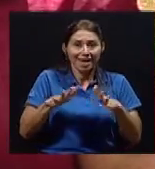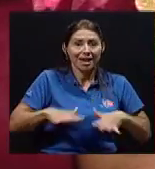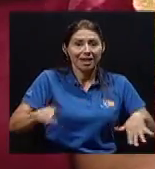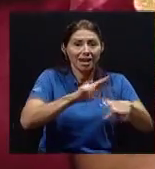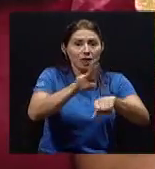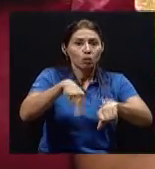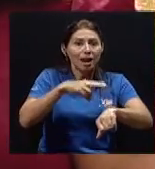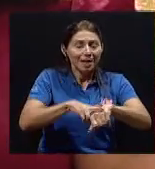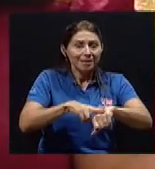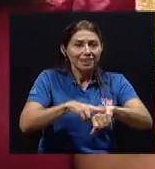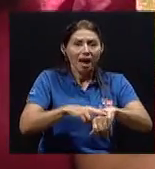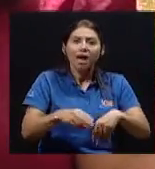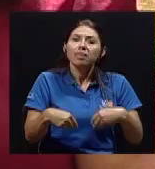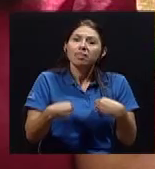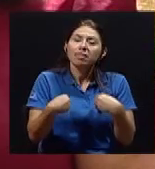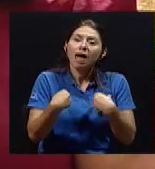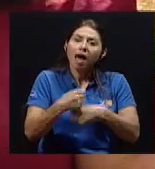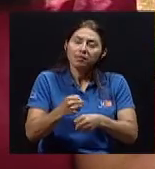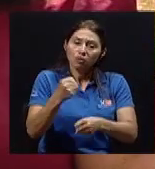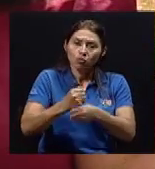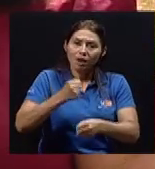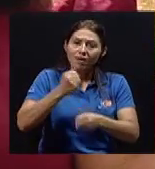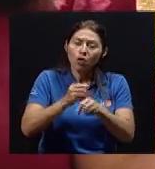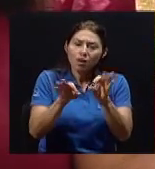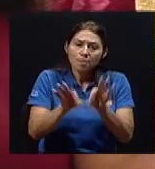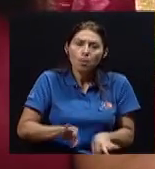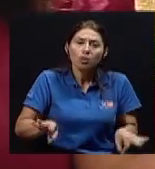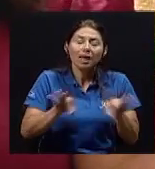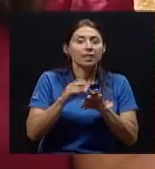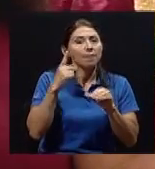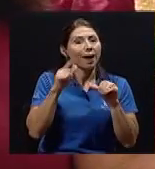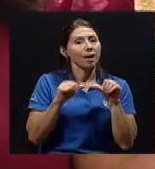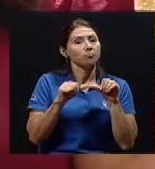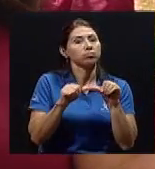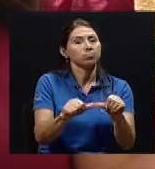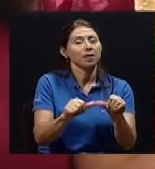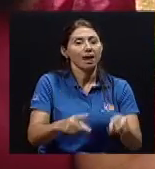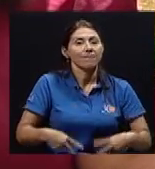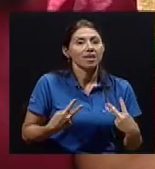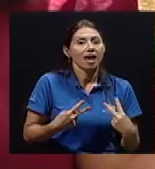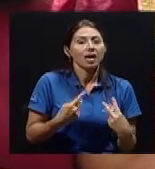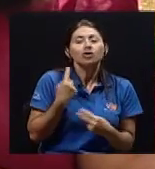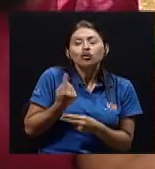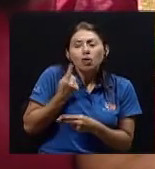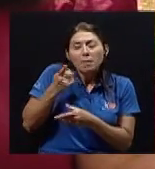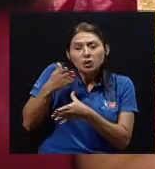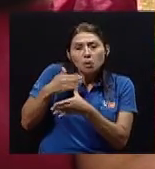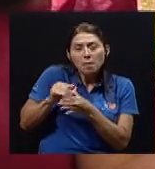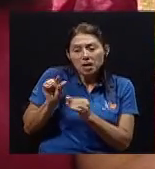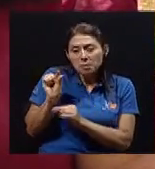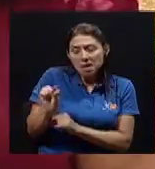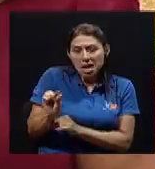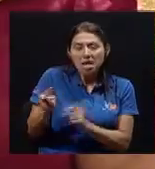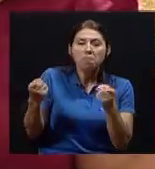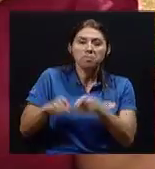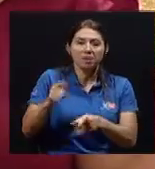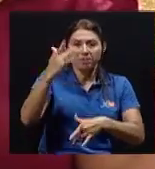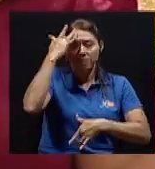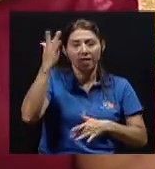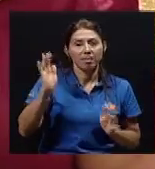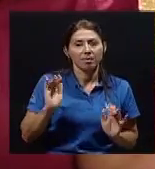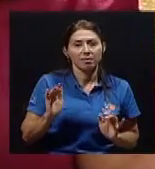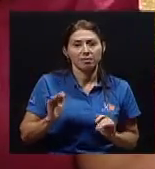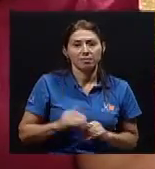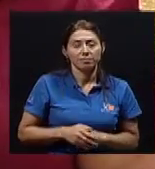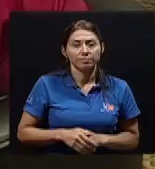llevar a cabo funciones vitales para el mantenimiento de la vida y solo una pequeña fracción son los responsables de causar